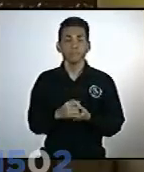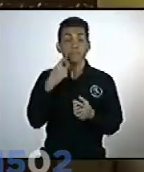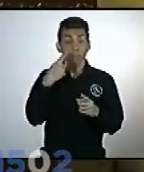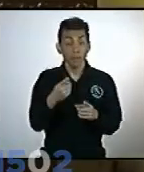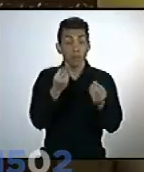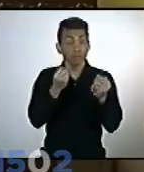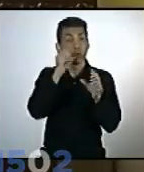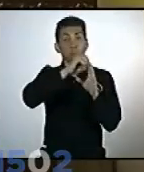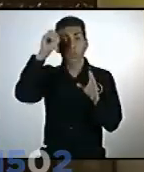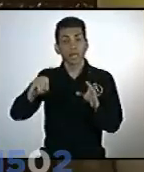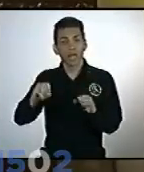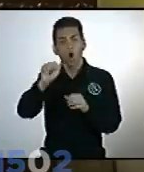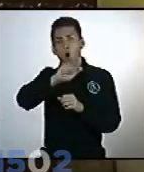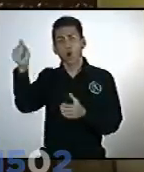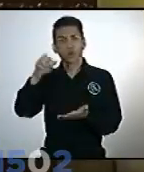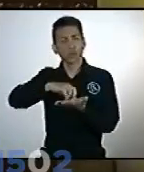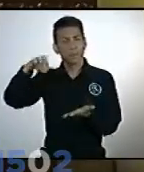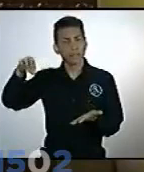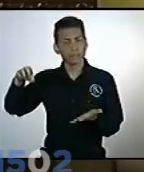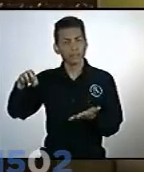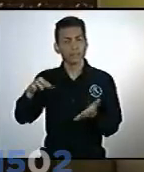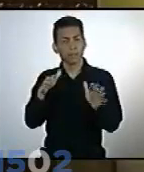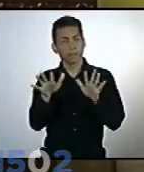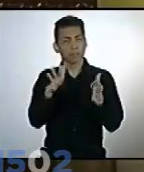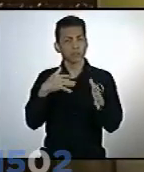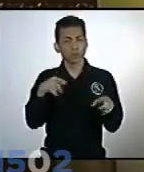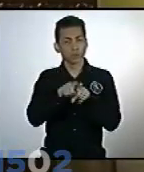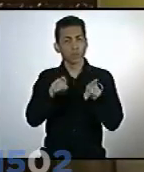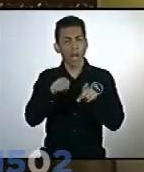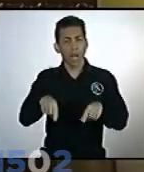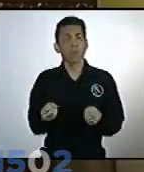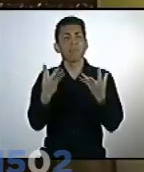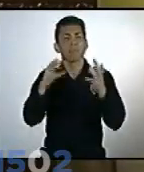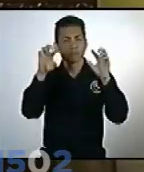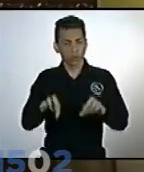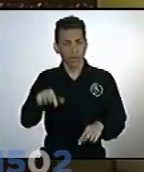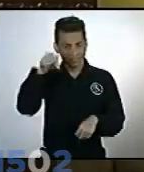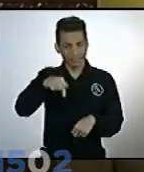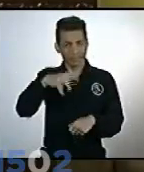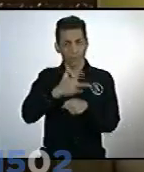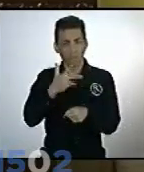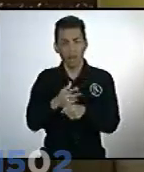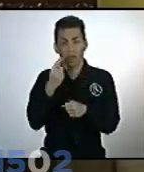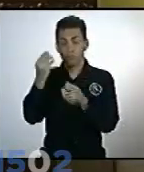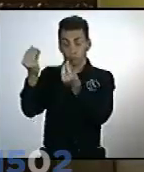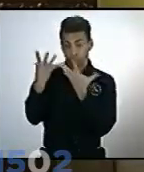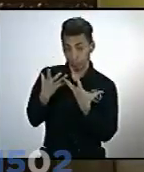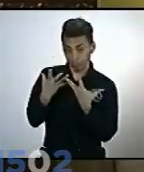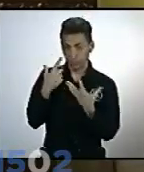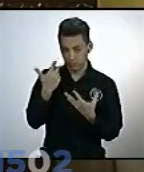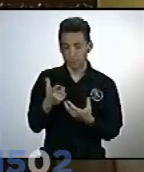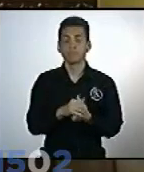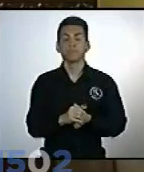indicadores sanitarios de otros países, más o menos de similar población a la de Guatemala, nos arrojan los siguientes